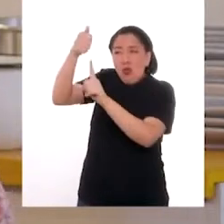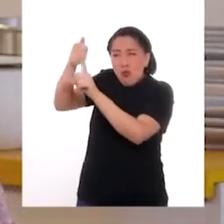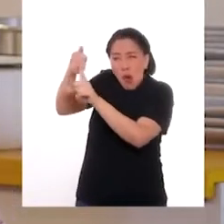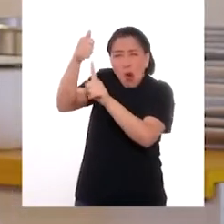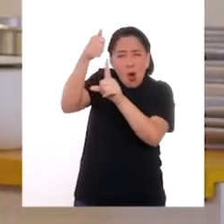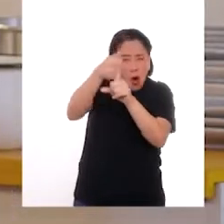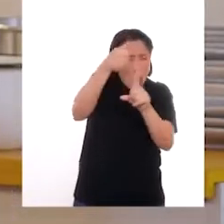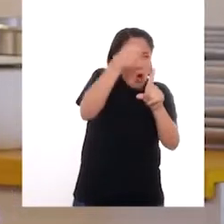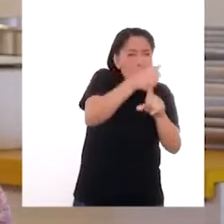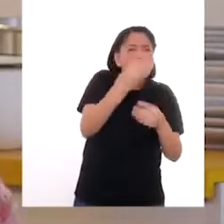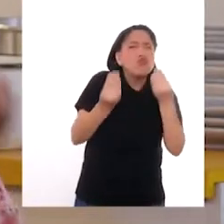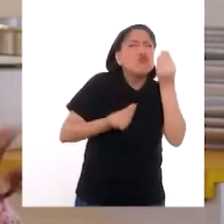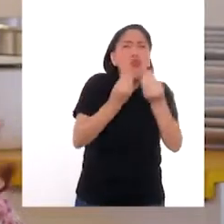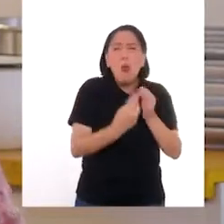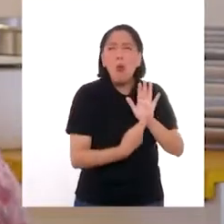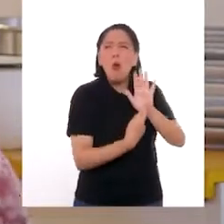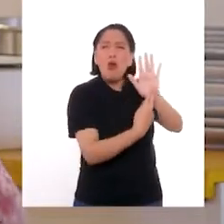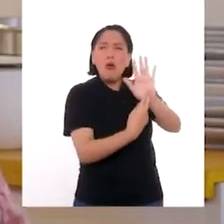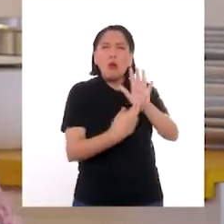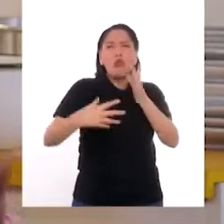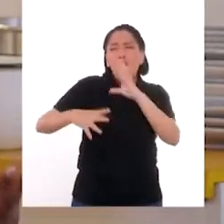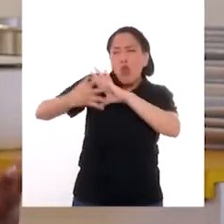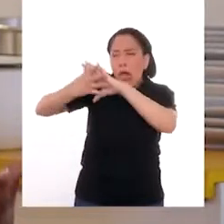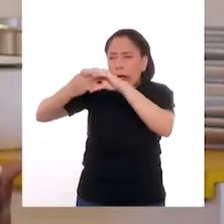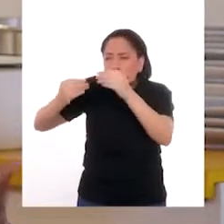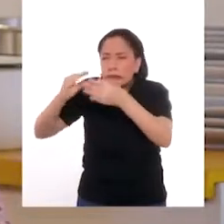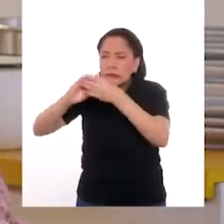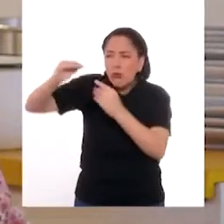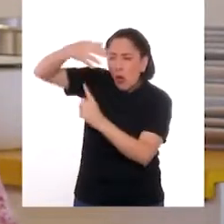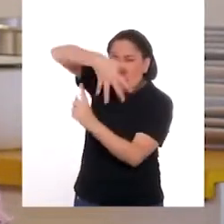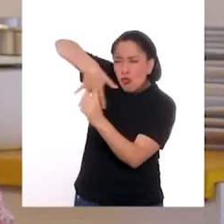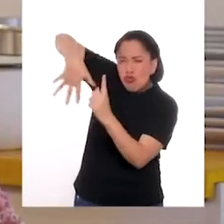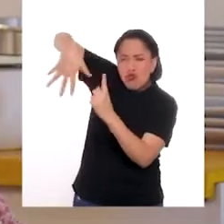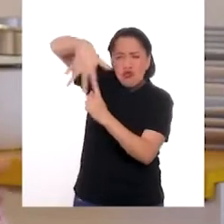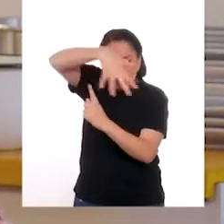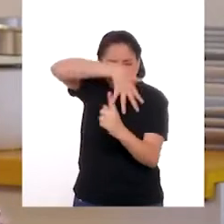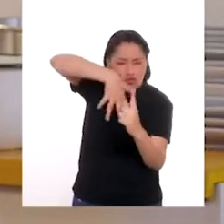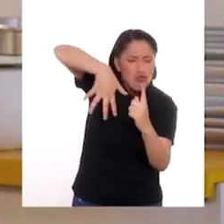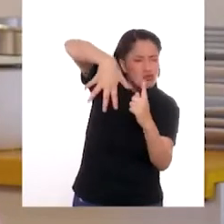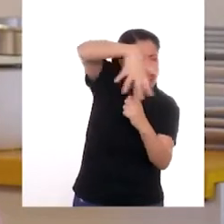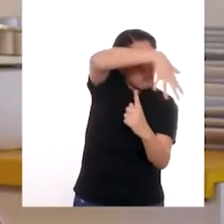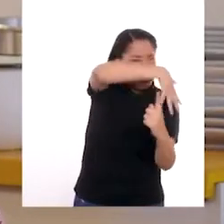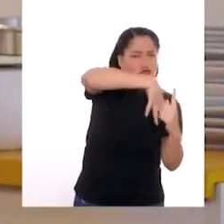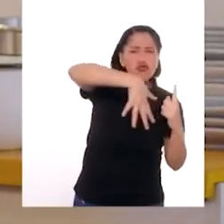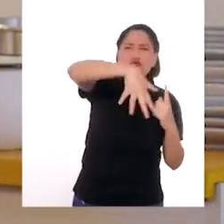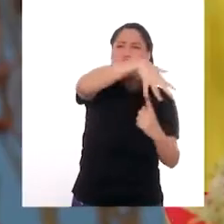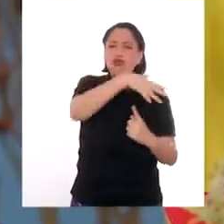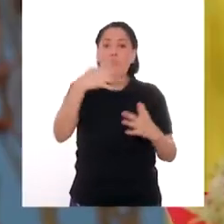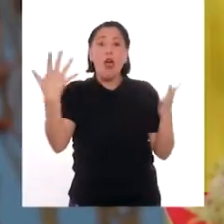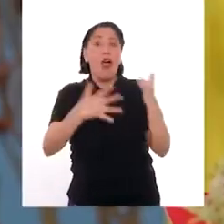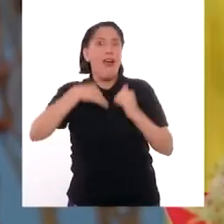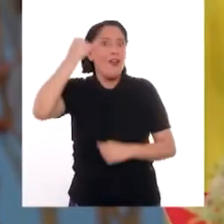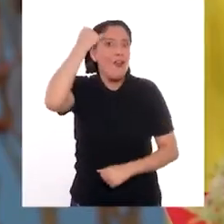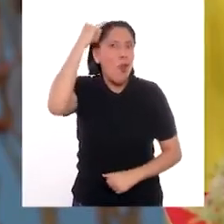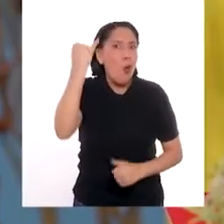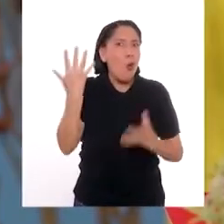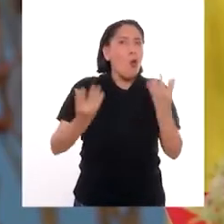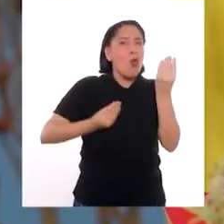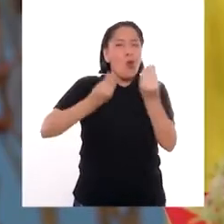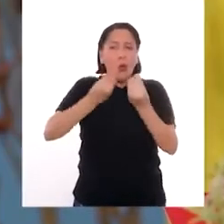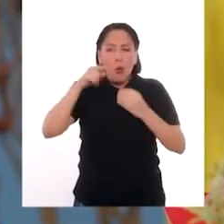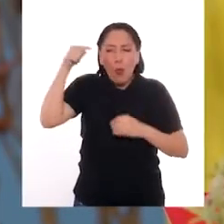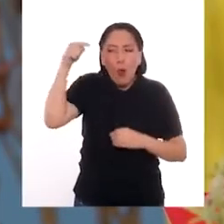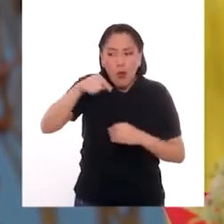cada una de ellas se representan diversas situaciones a través de los personajes. Tengo una idea.